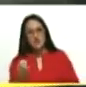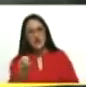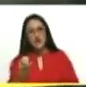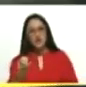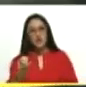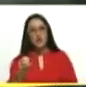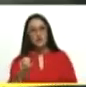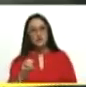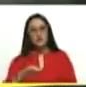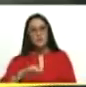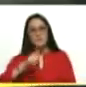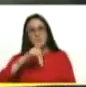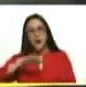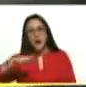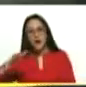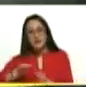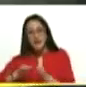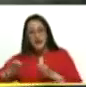a 25 días apenas.